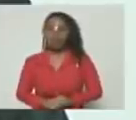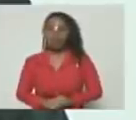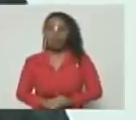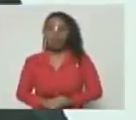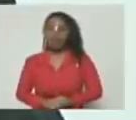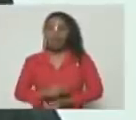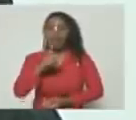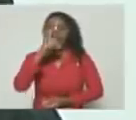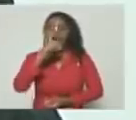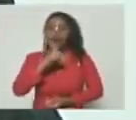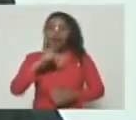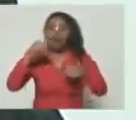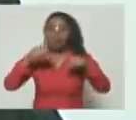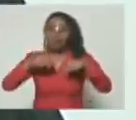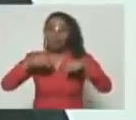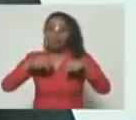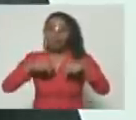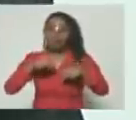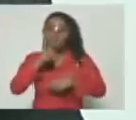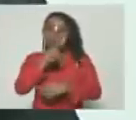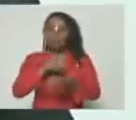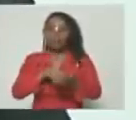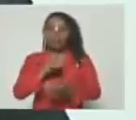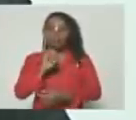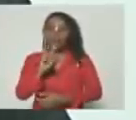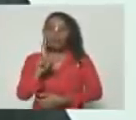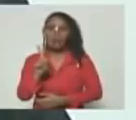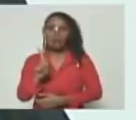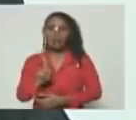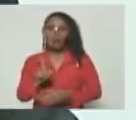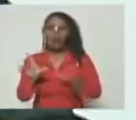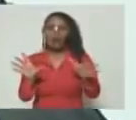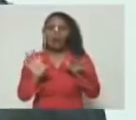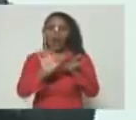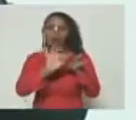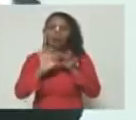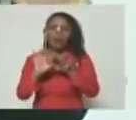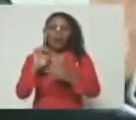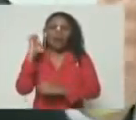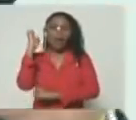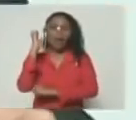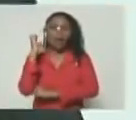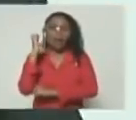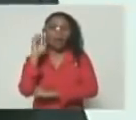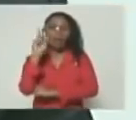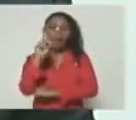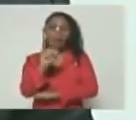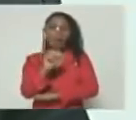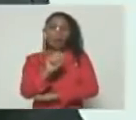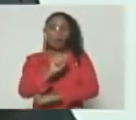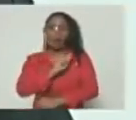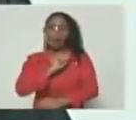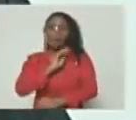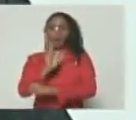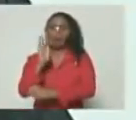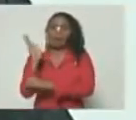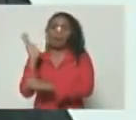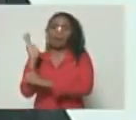del año en curso, la Unión Europea también tiró varias sanciones más.